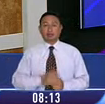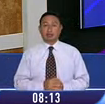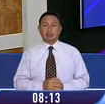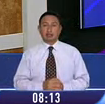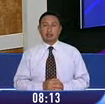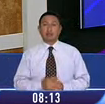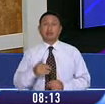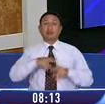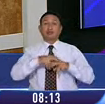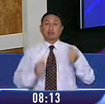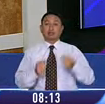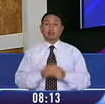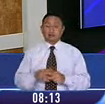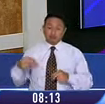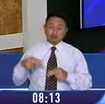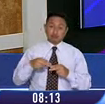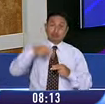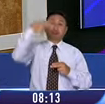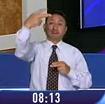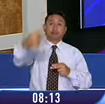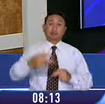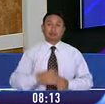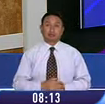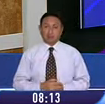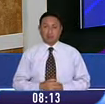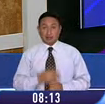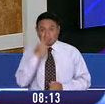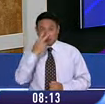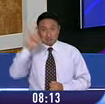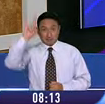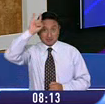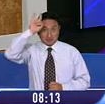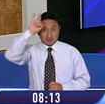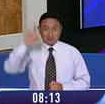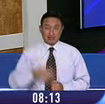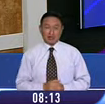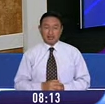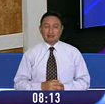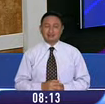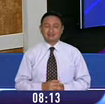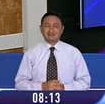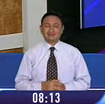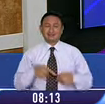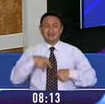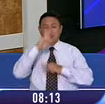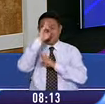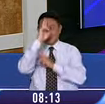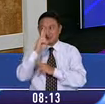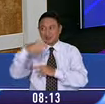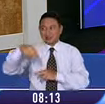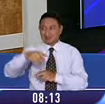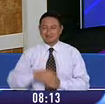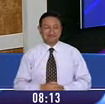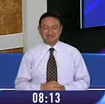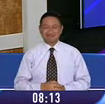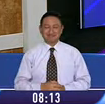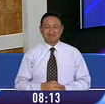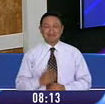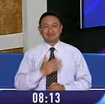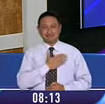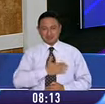otra vez un taxista casi me manda al exterior, o sea, a ver al diablo. La verdad es que no respetamos al peatón. Así que, por